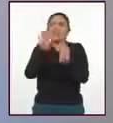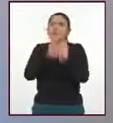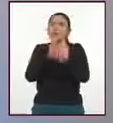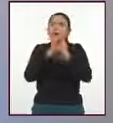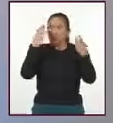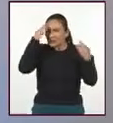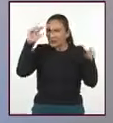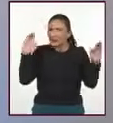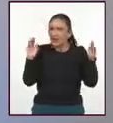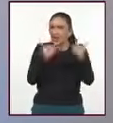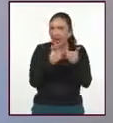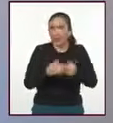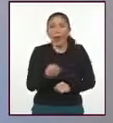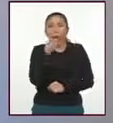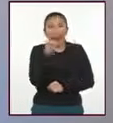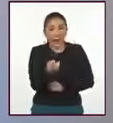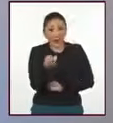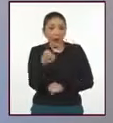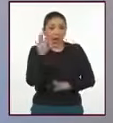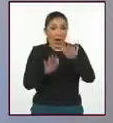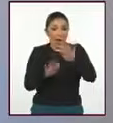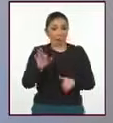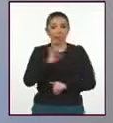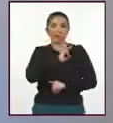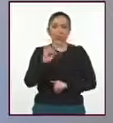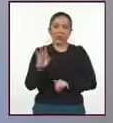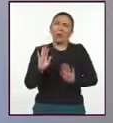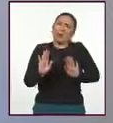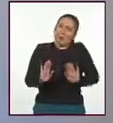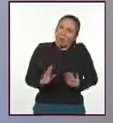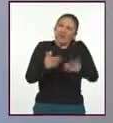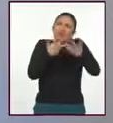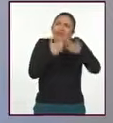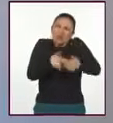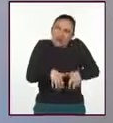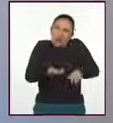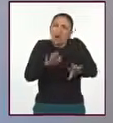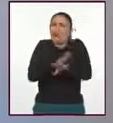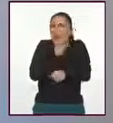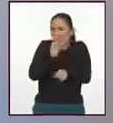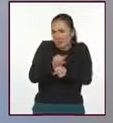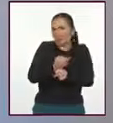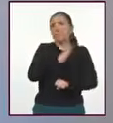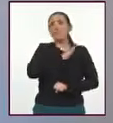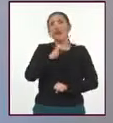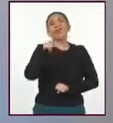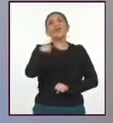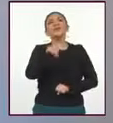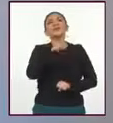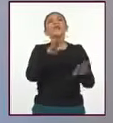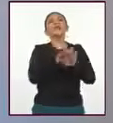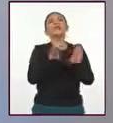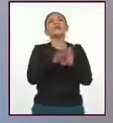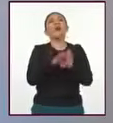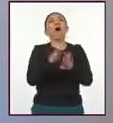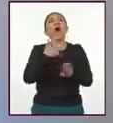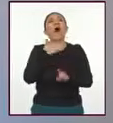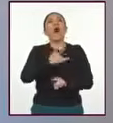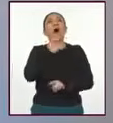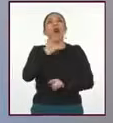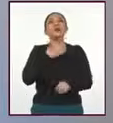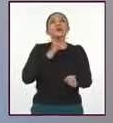algunas situaciones puede que esto no funcione un poco, porque van a tener una, por así decirlo, como una brújula moral que